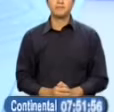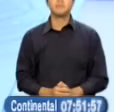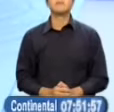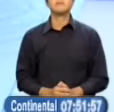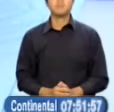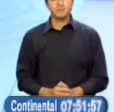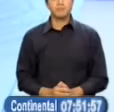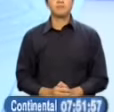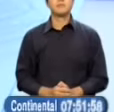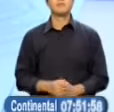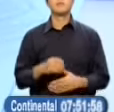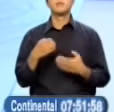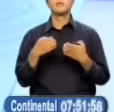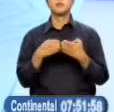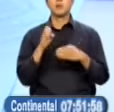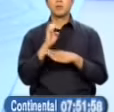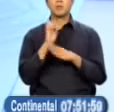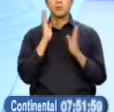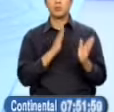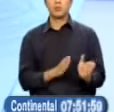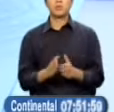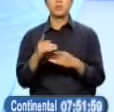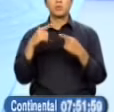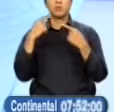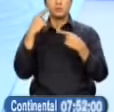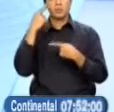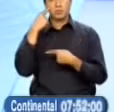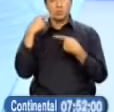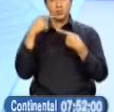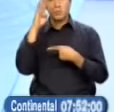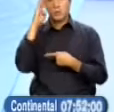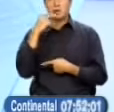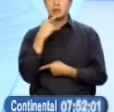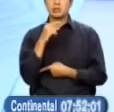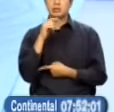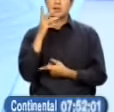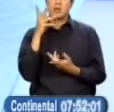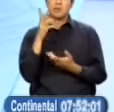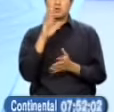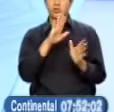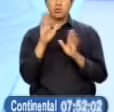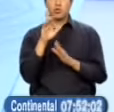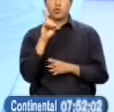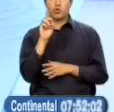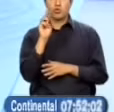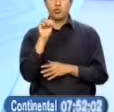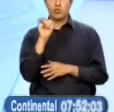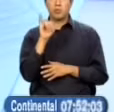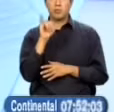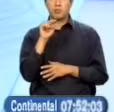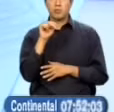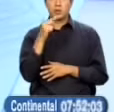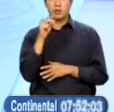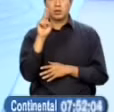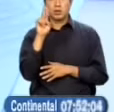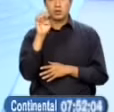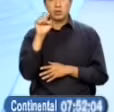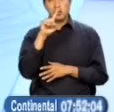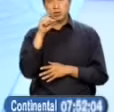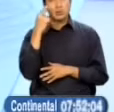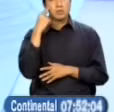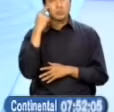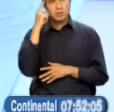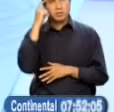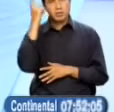alineación de la selección ecuatoriana esta lista presentada a los de brasil y sabrás de galicia los domínguez será ratificado en el puesto muy difícil decía el otro día